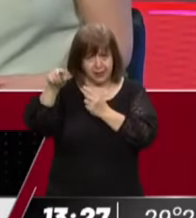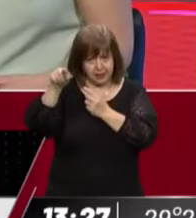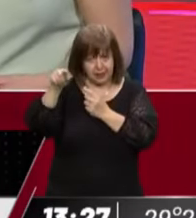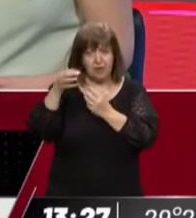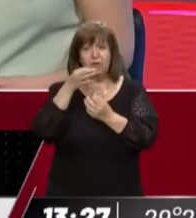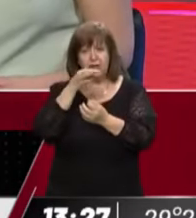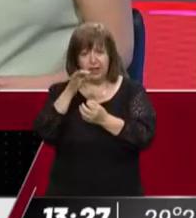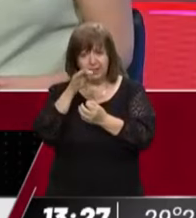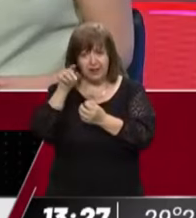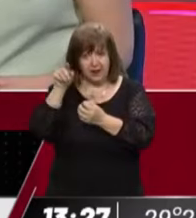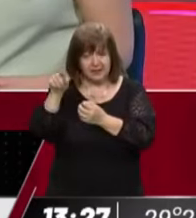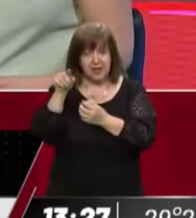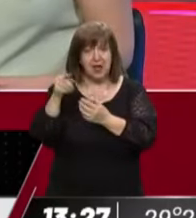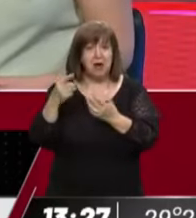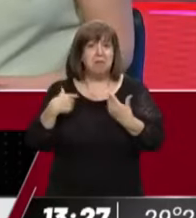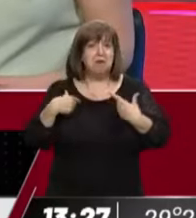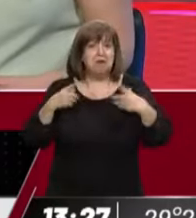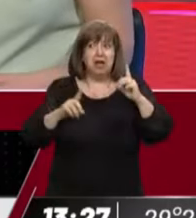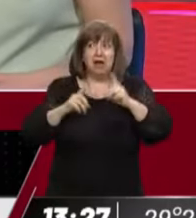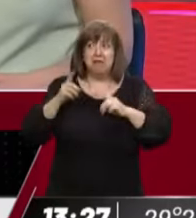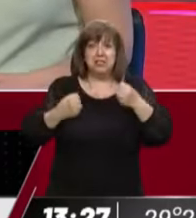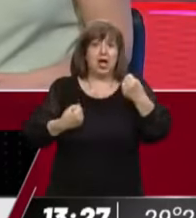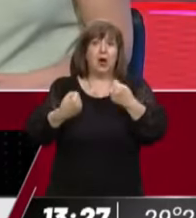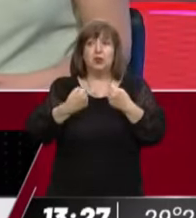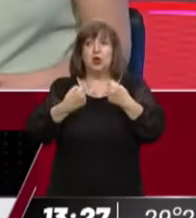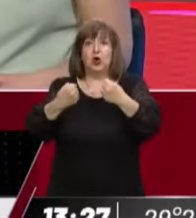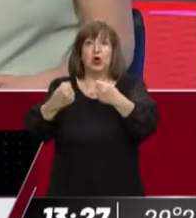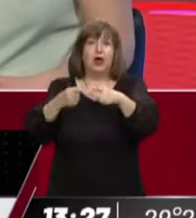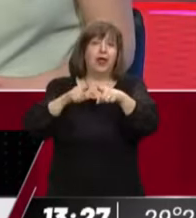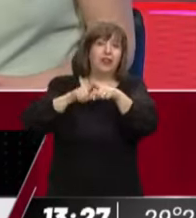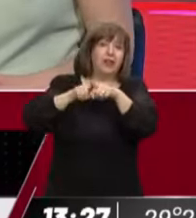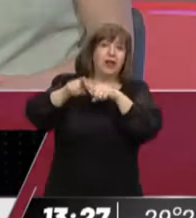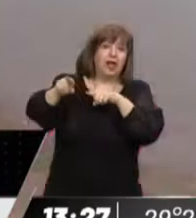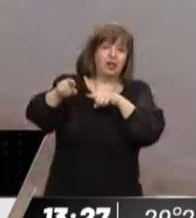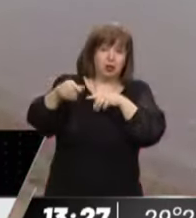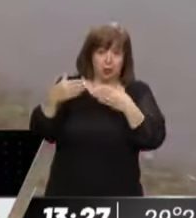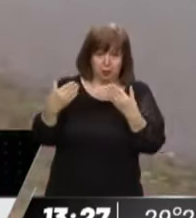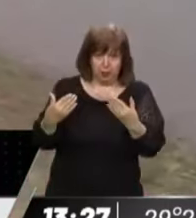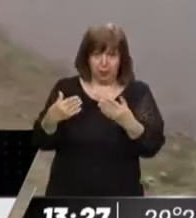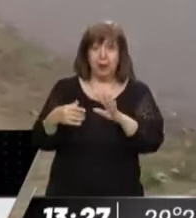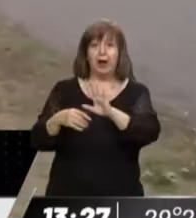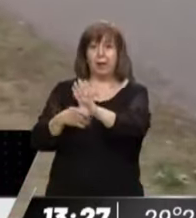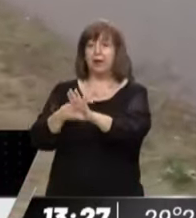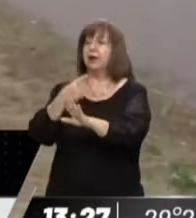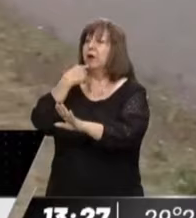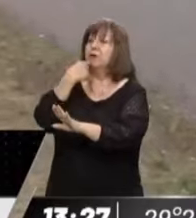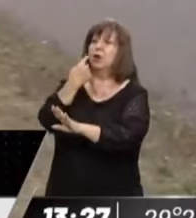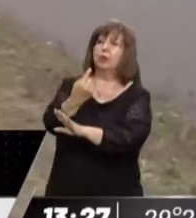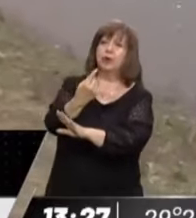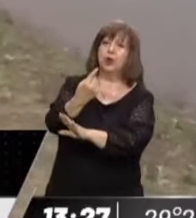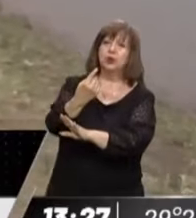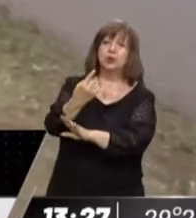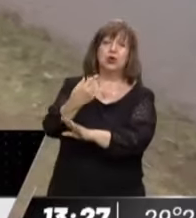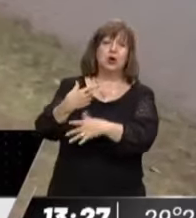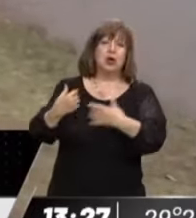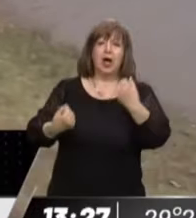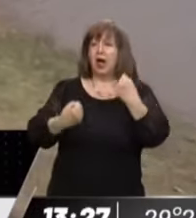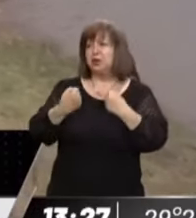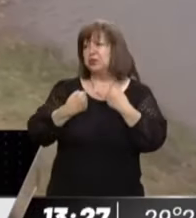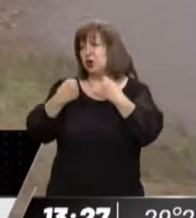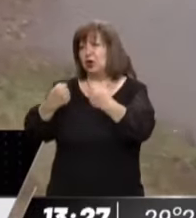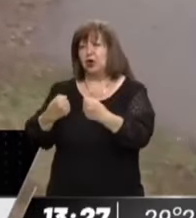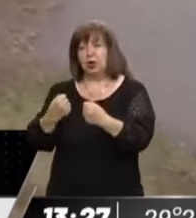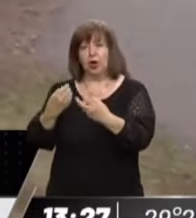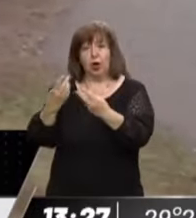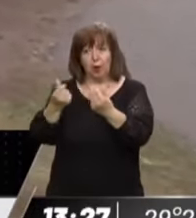algo qué buena pregunta veo veo espacios de comida dice la Marisol dice si vengo como Dios me trajo al mundo